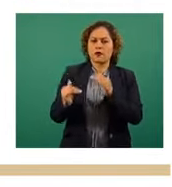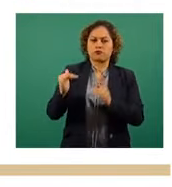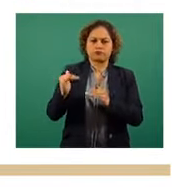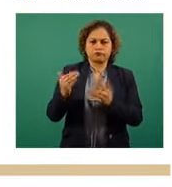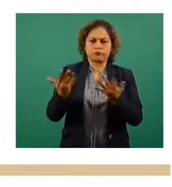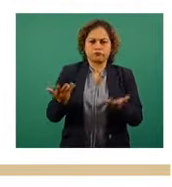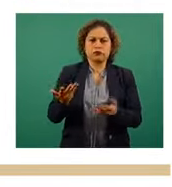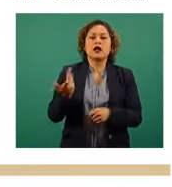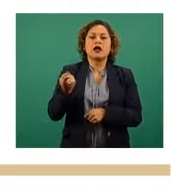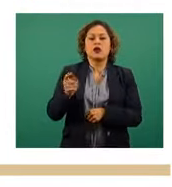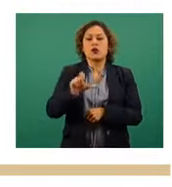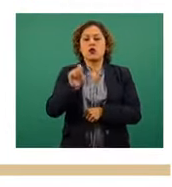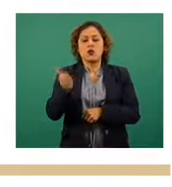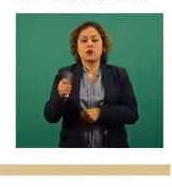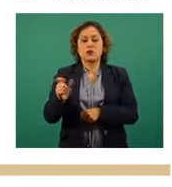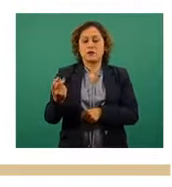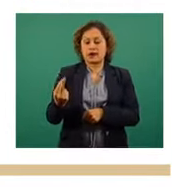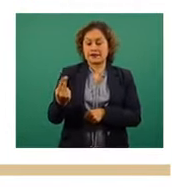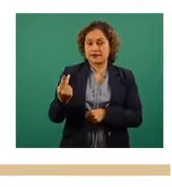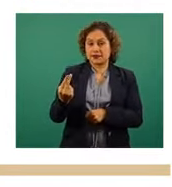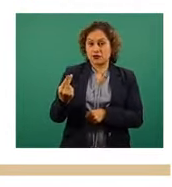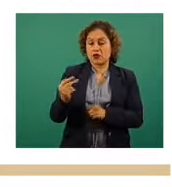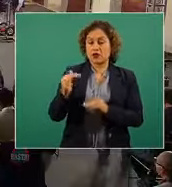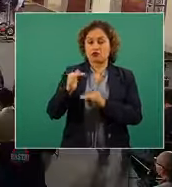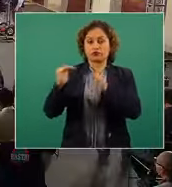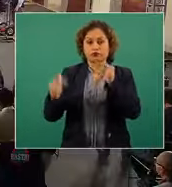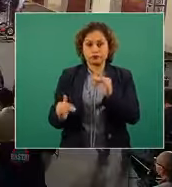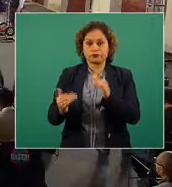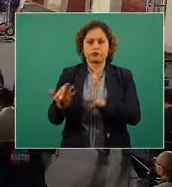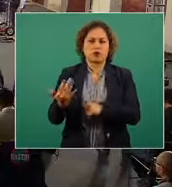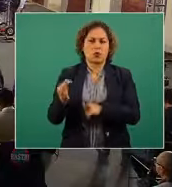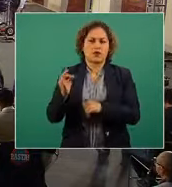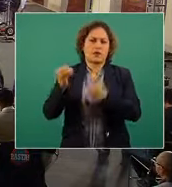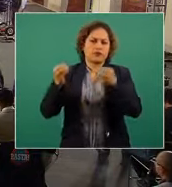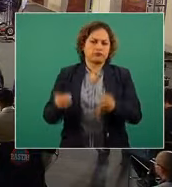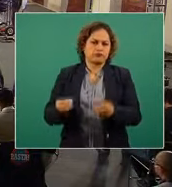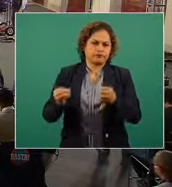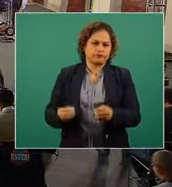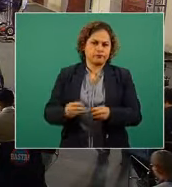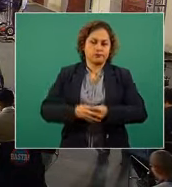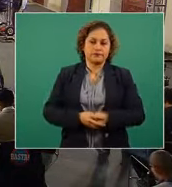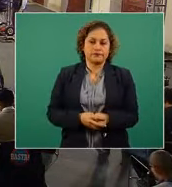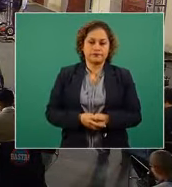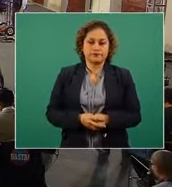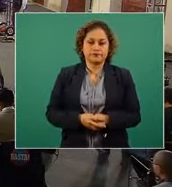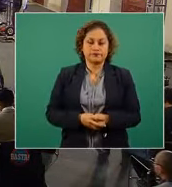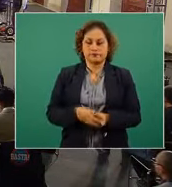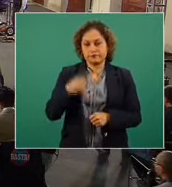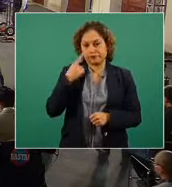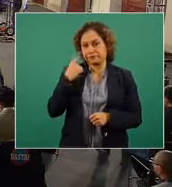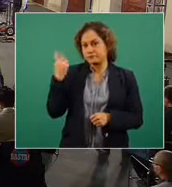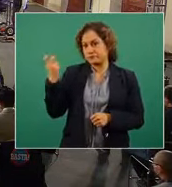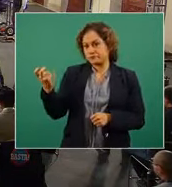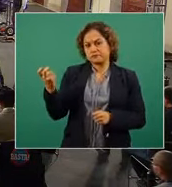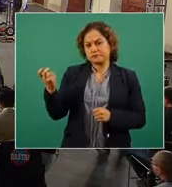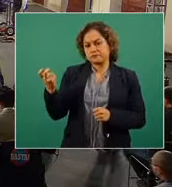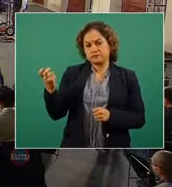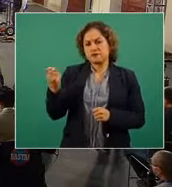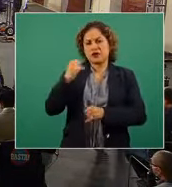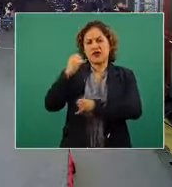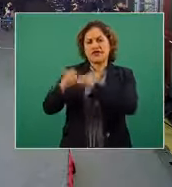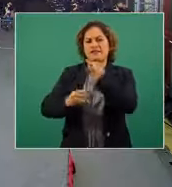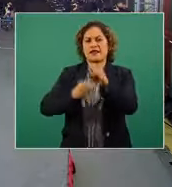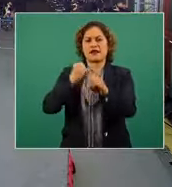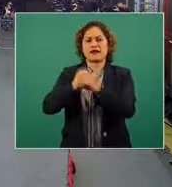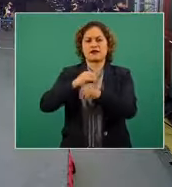25 menores al 50%. La siguiente. Esto me lo voy a saltar, es una actualización del panorama internacional